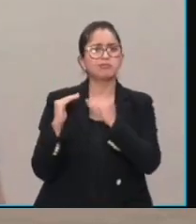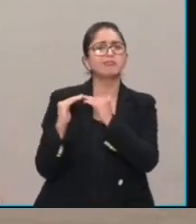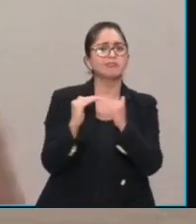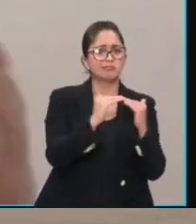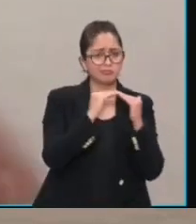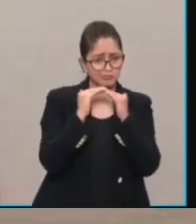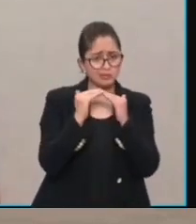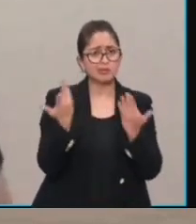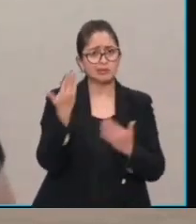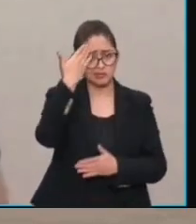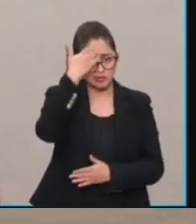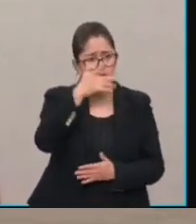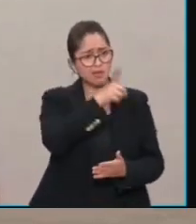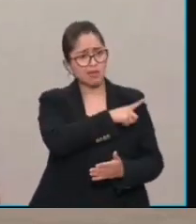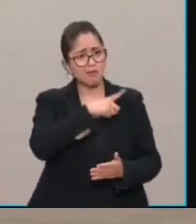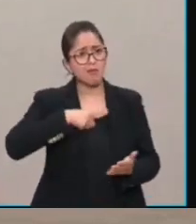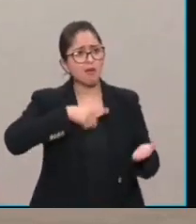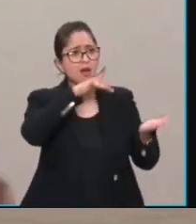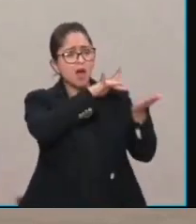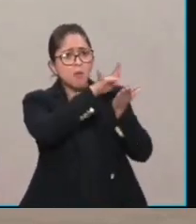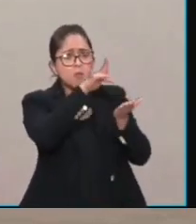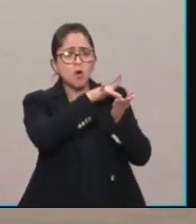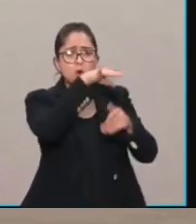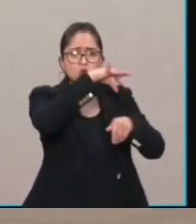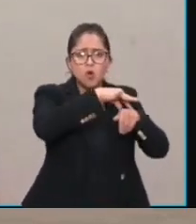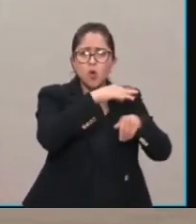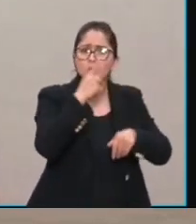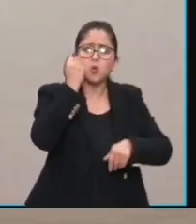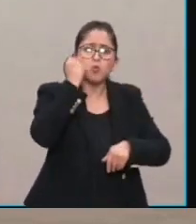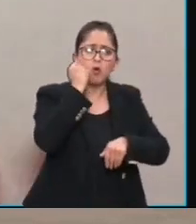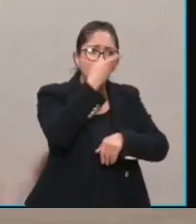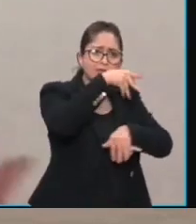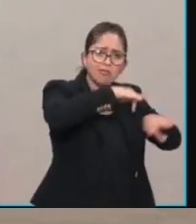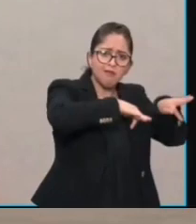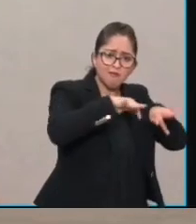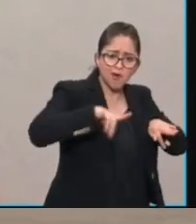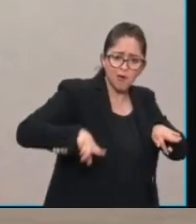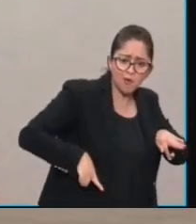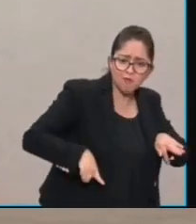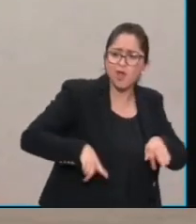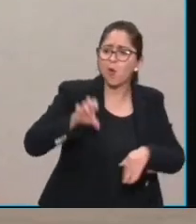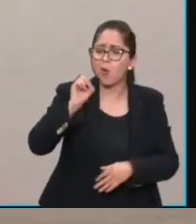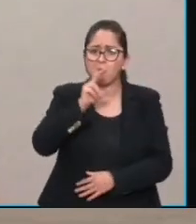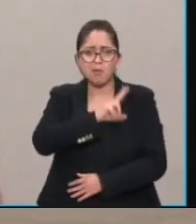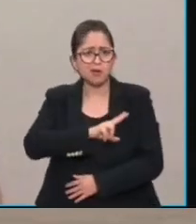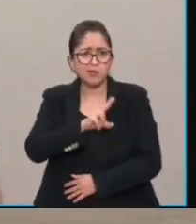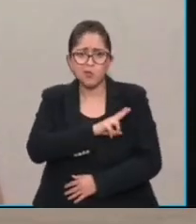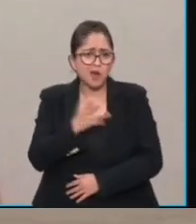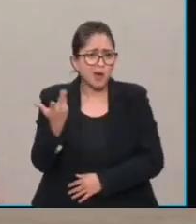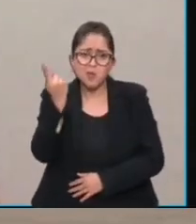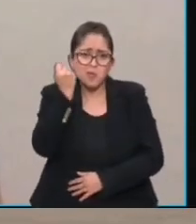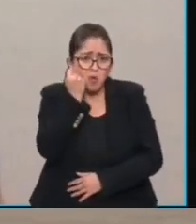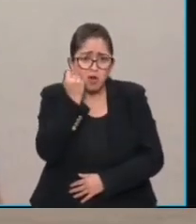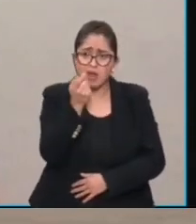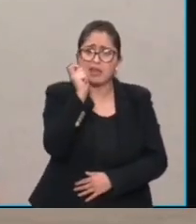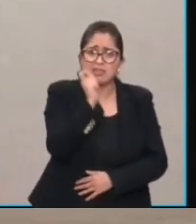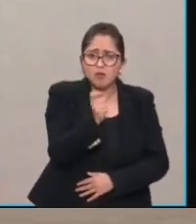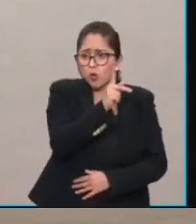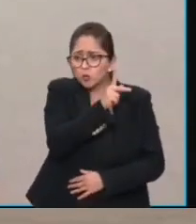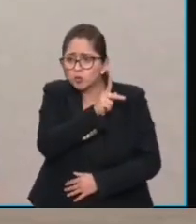de apoyar a todos nuestros médicos, no importa si son del sector público o privado, al final todos somos mexicanos. Y también